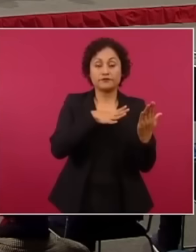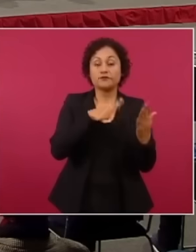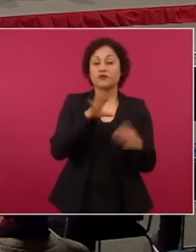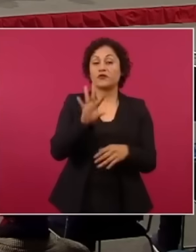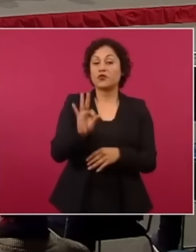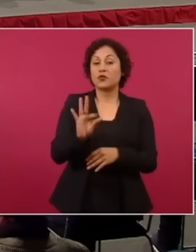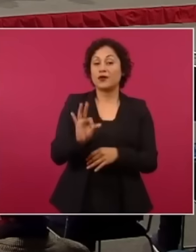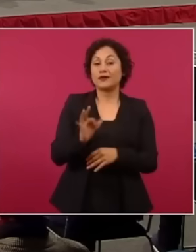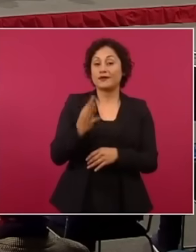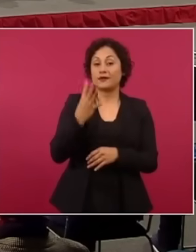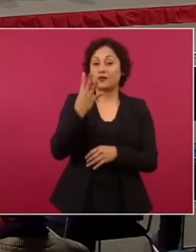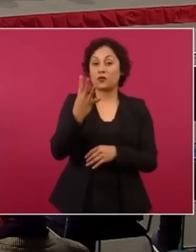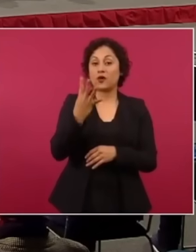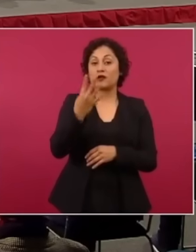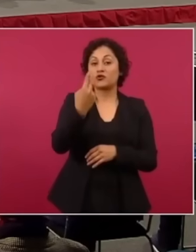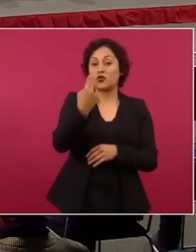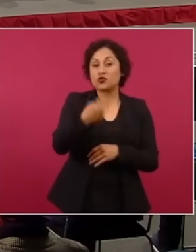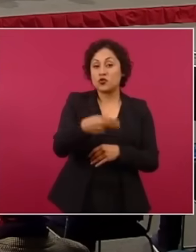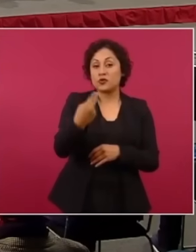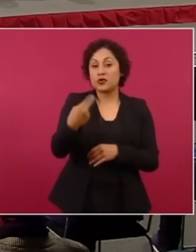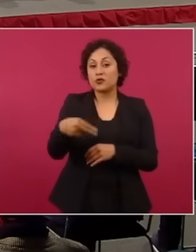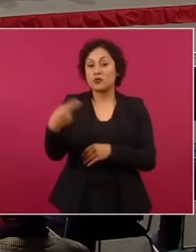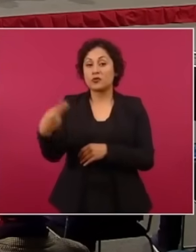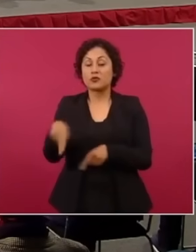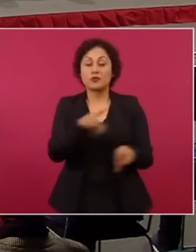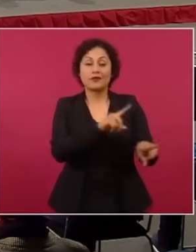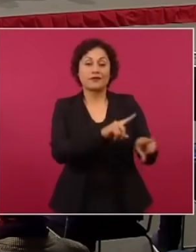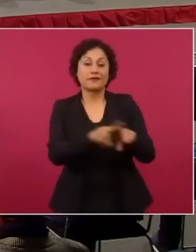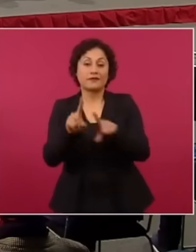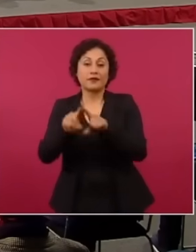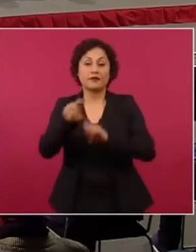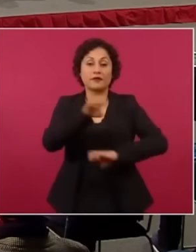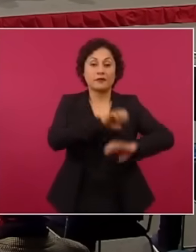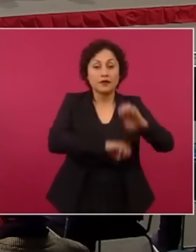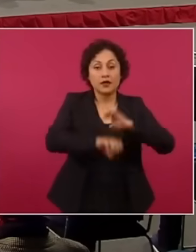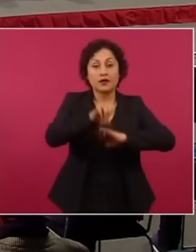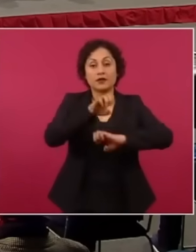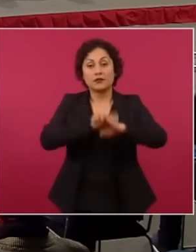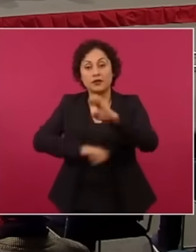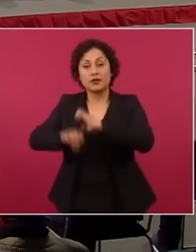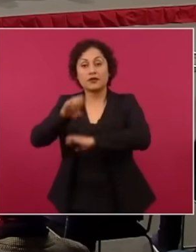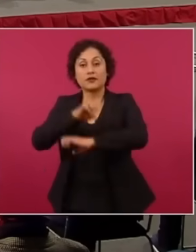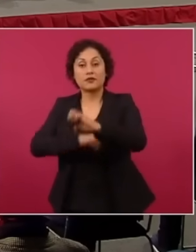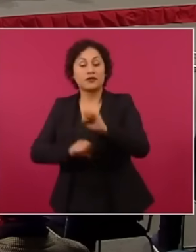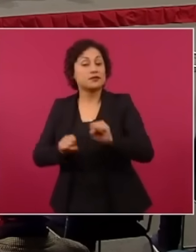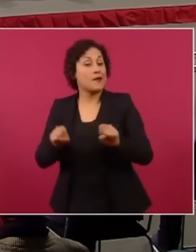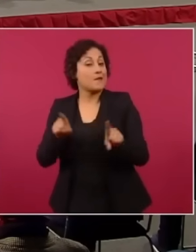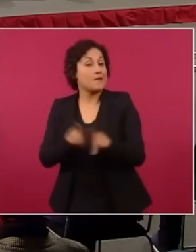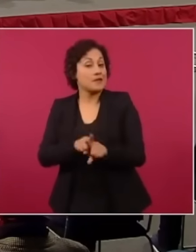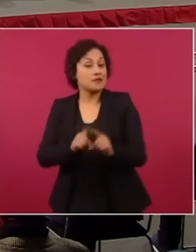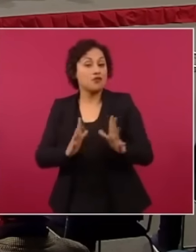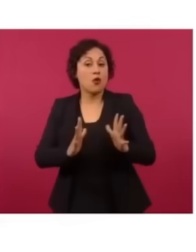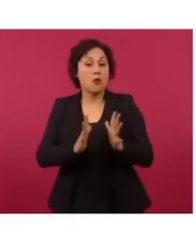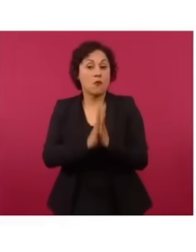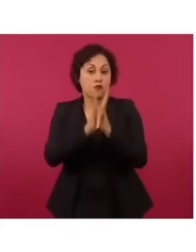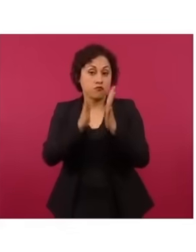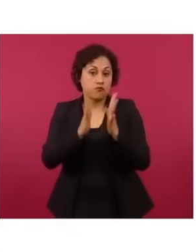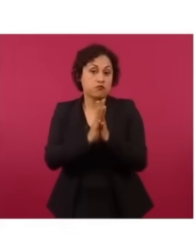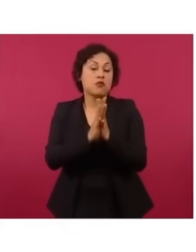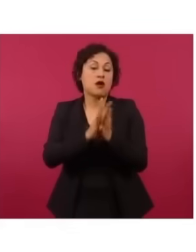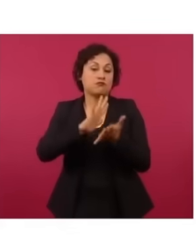44 empresas que fueron utilizadas en esta trama de